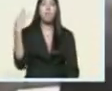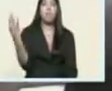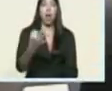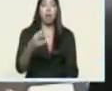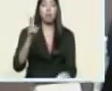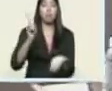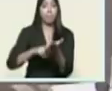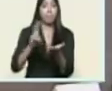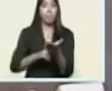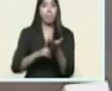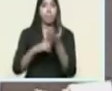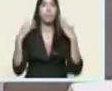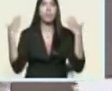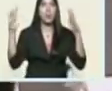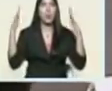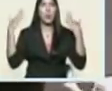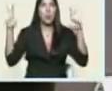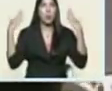de la dignidad.